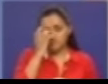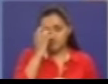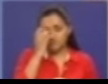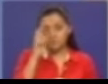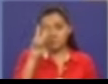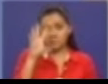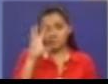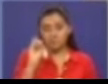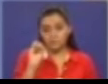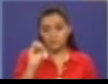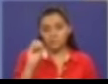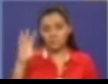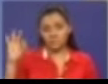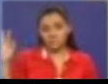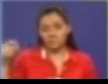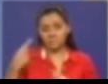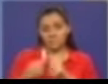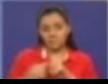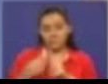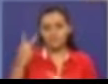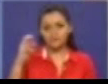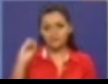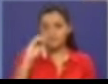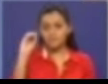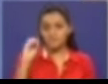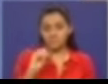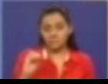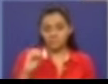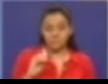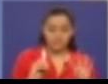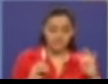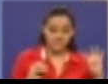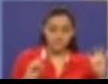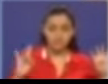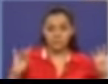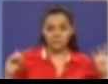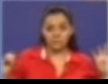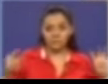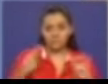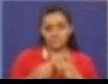250 a 500 salarios, 20%. Nosotros de 400 a 800 salarios,